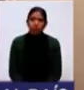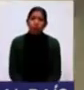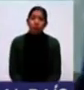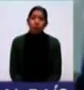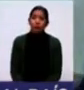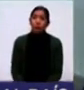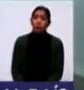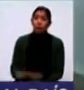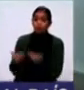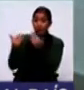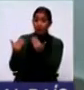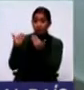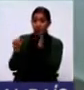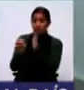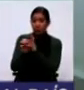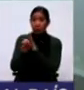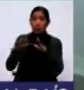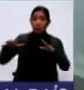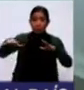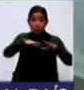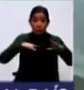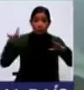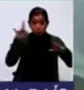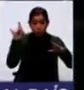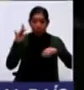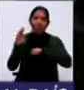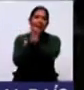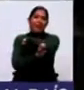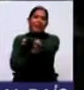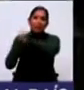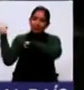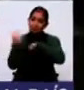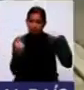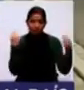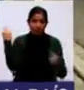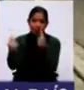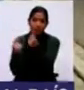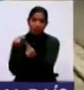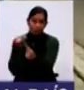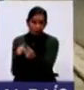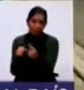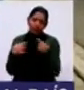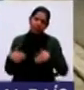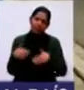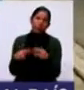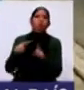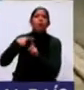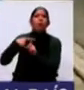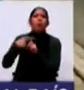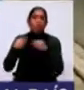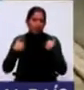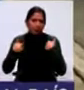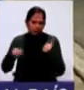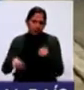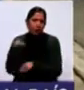de ciudadanos que habitan en el exterior del país es sin duda alguna una de las potencialidades que tiene